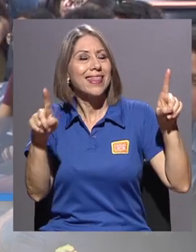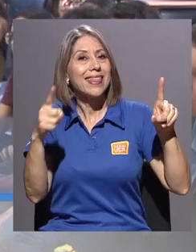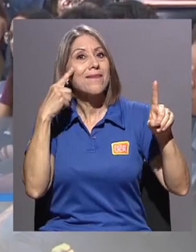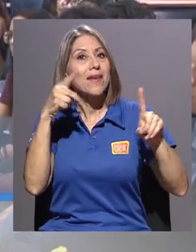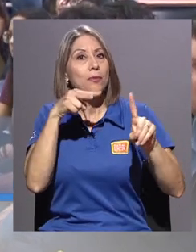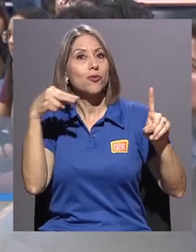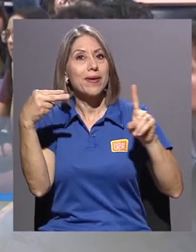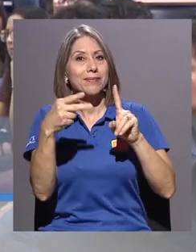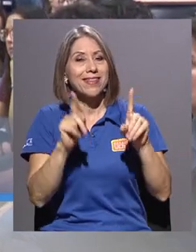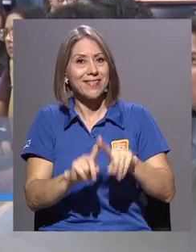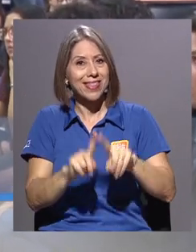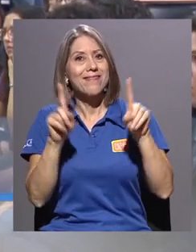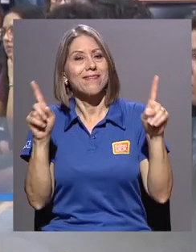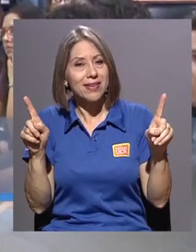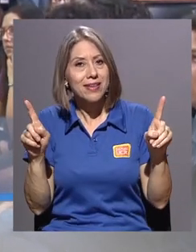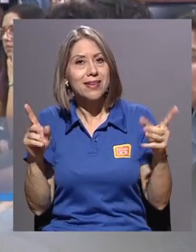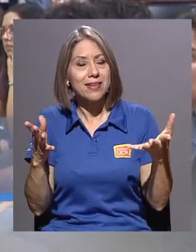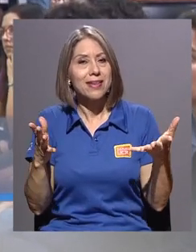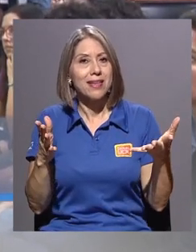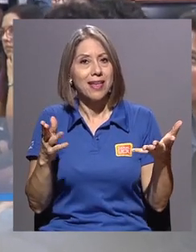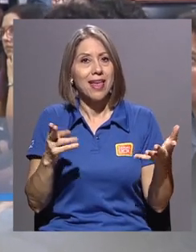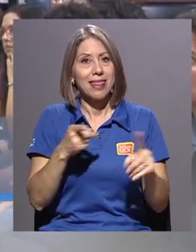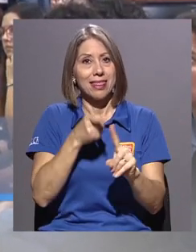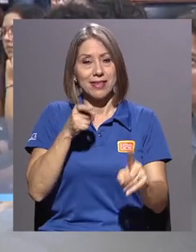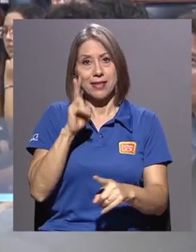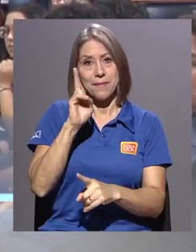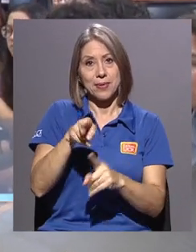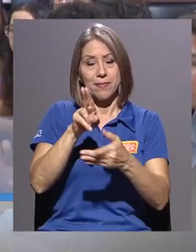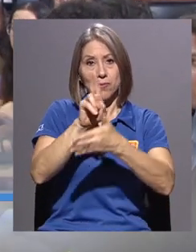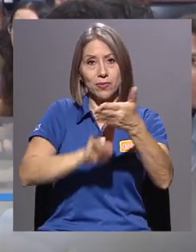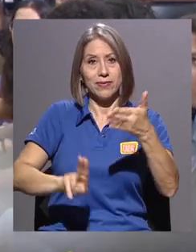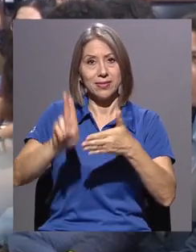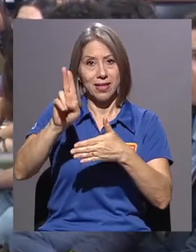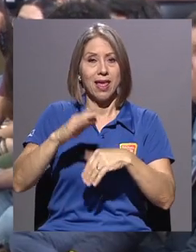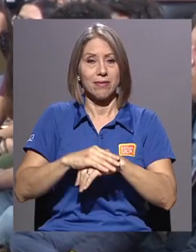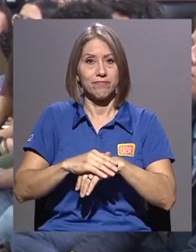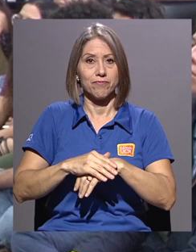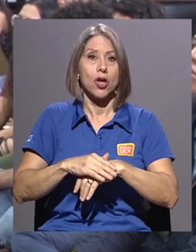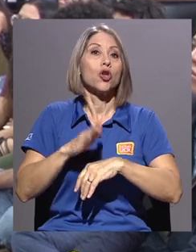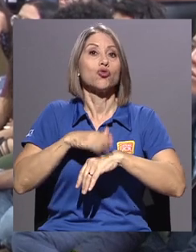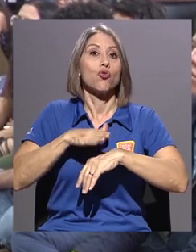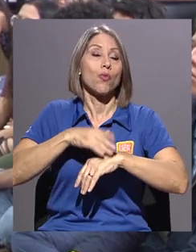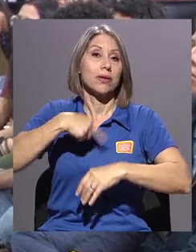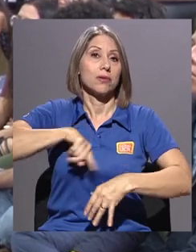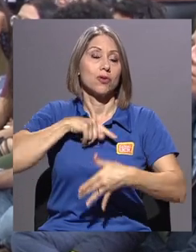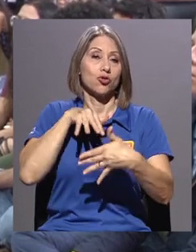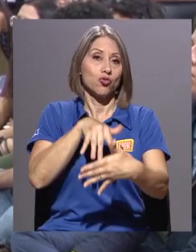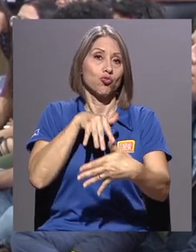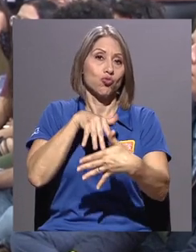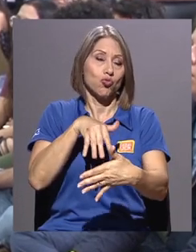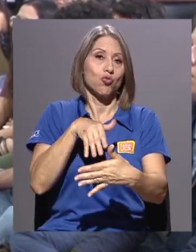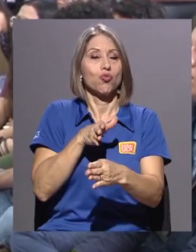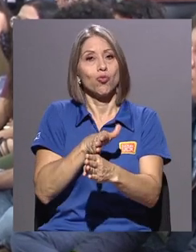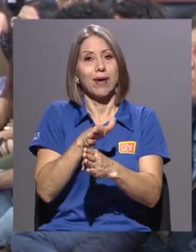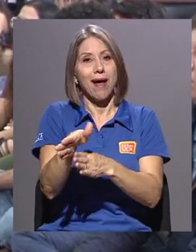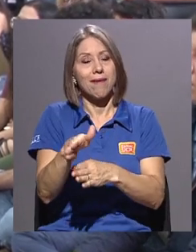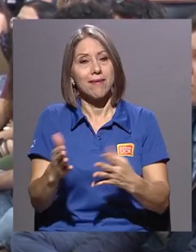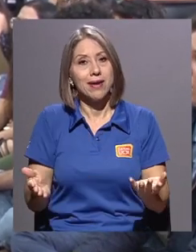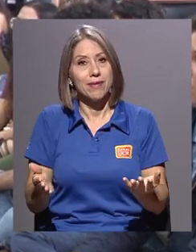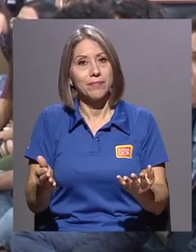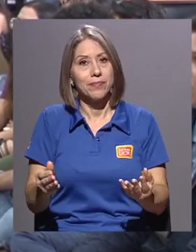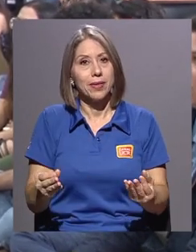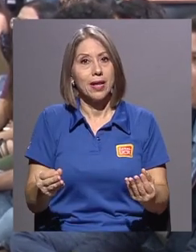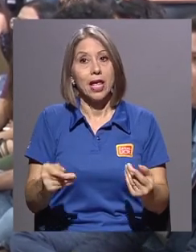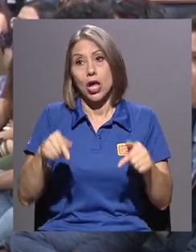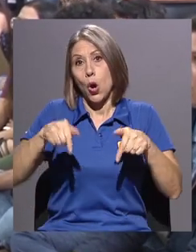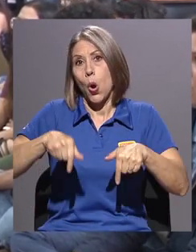otra perspectiva, desde la misma universidad, con respecto a nuestro estudio y nuestra carrera. Y creo que el mayor aporte